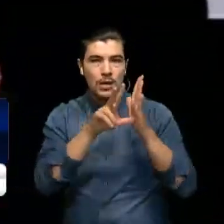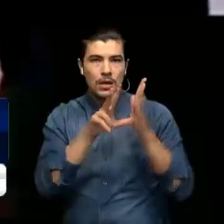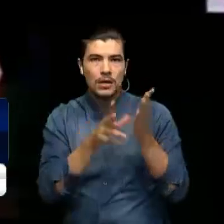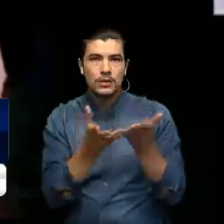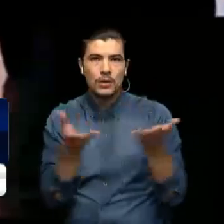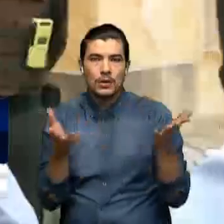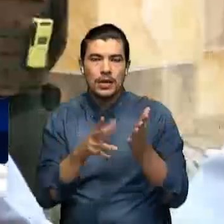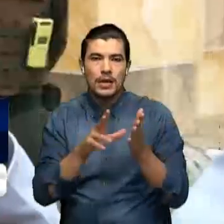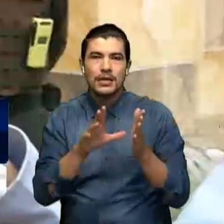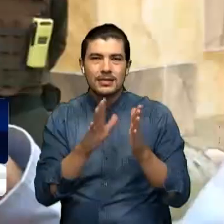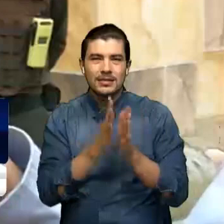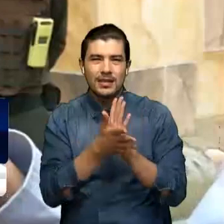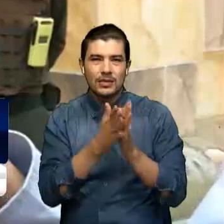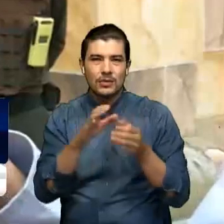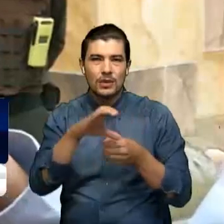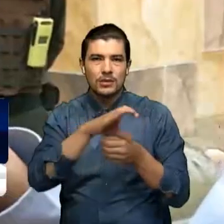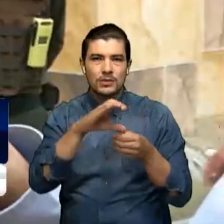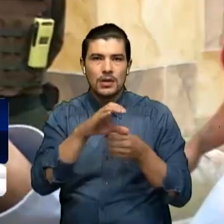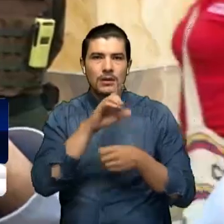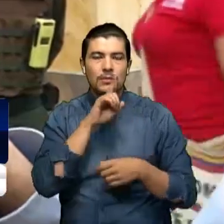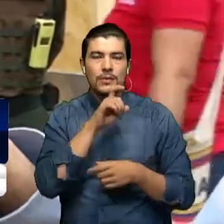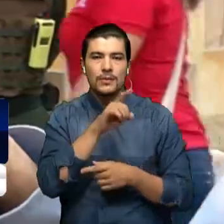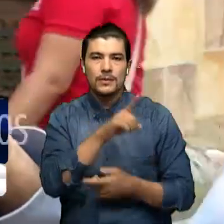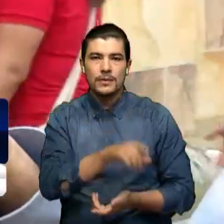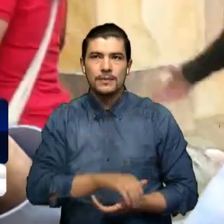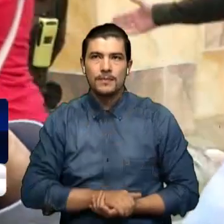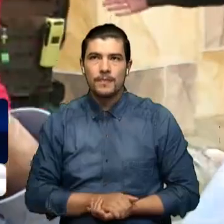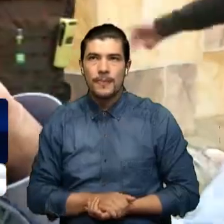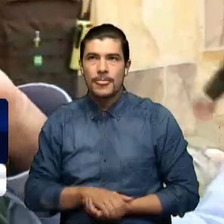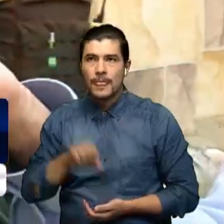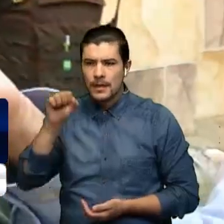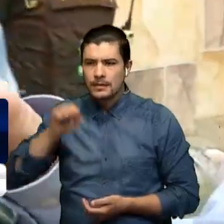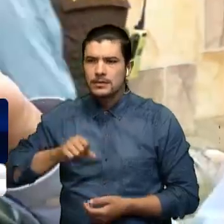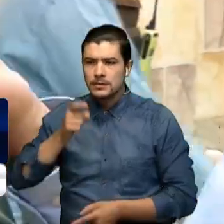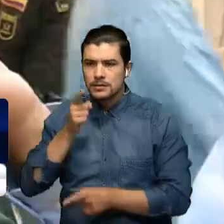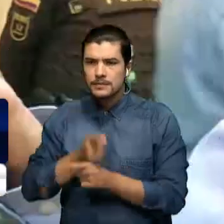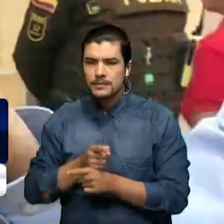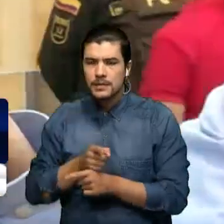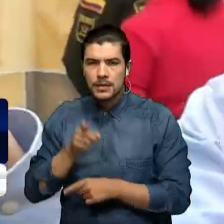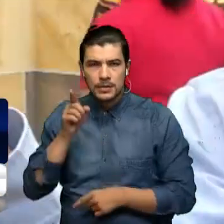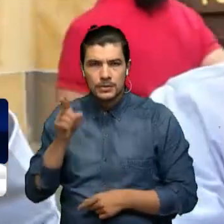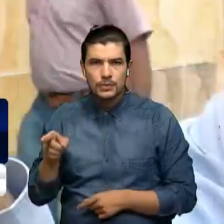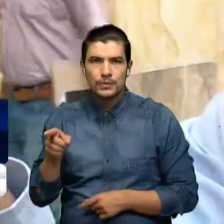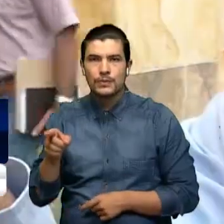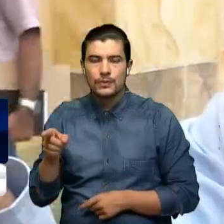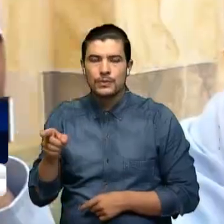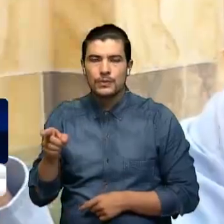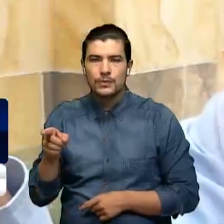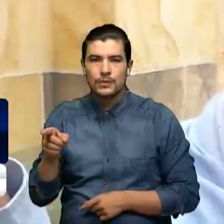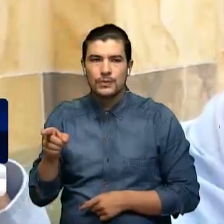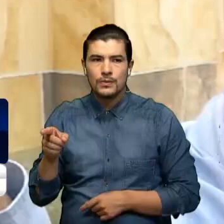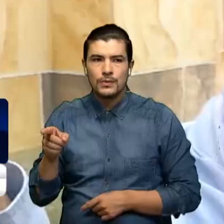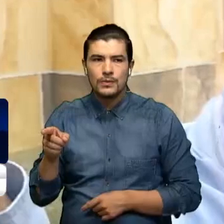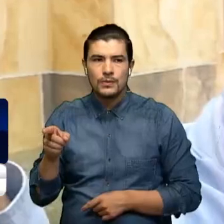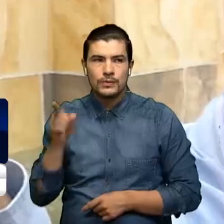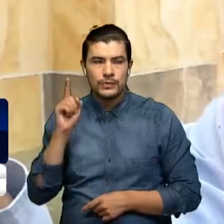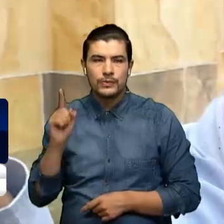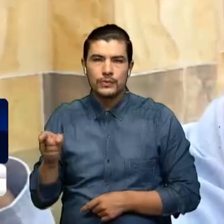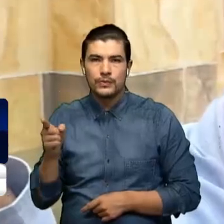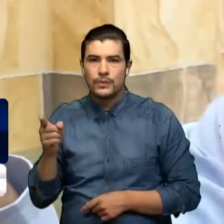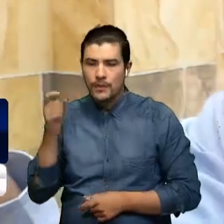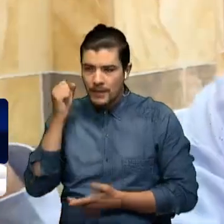de bucaramanga termina con la vida de dos menores se infiere